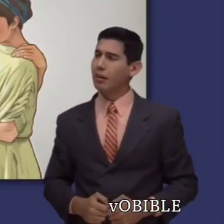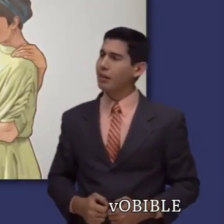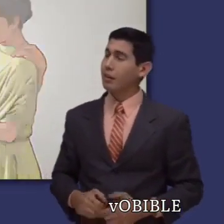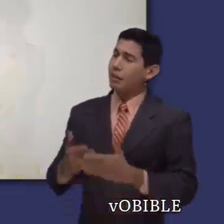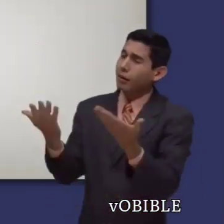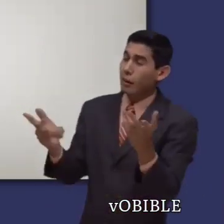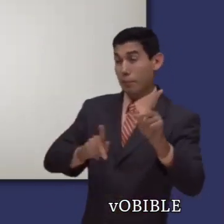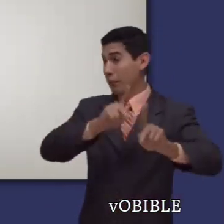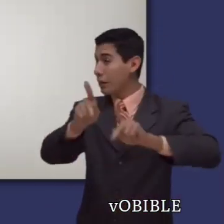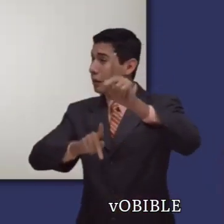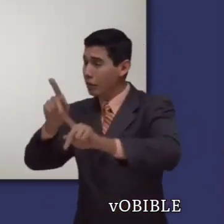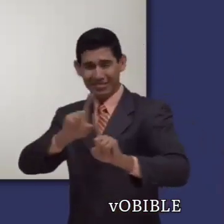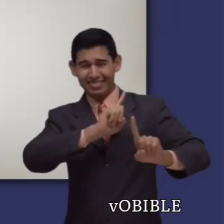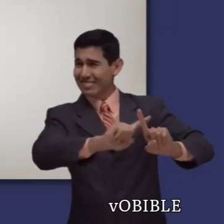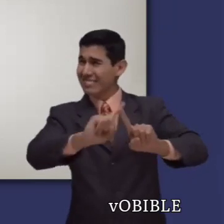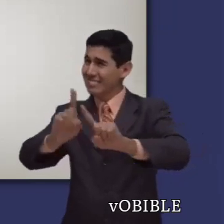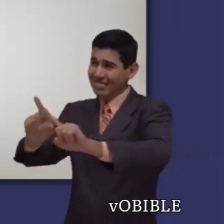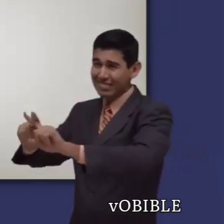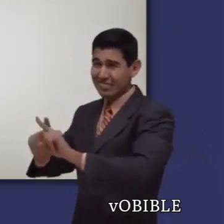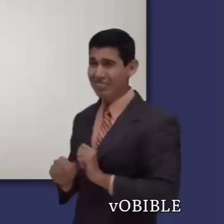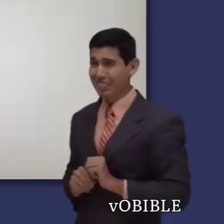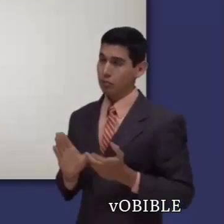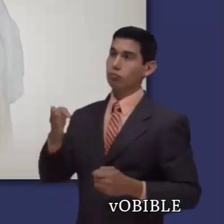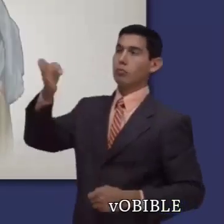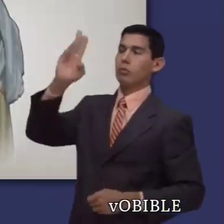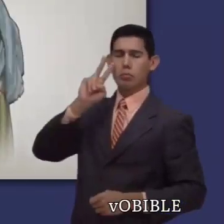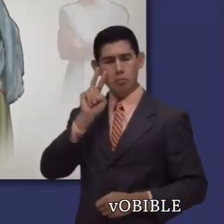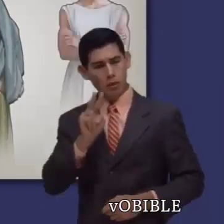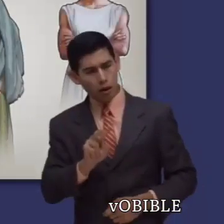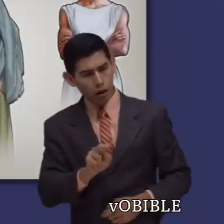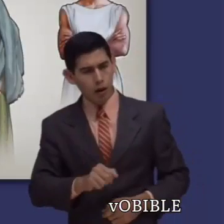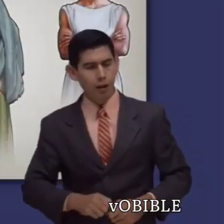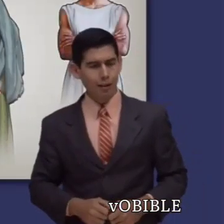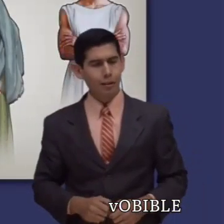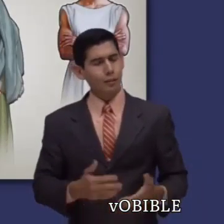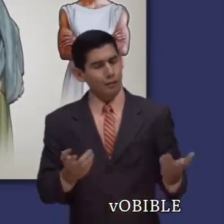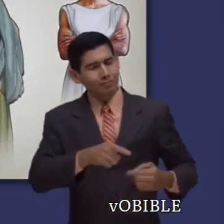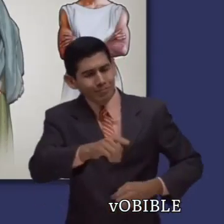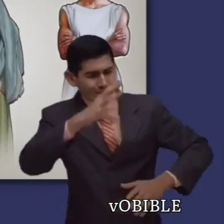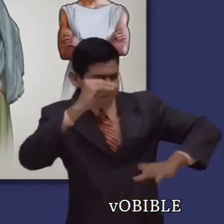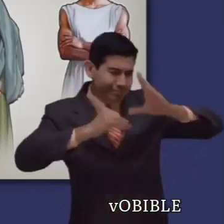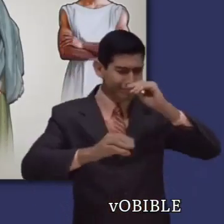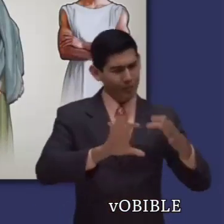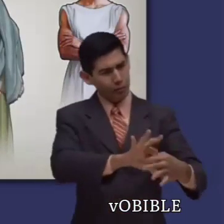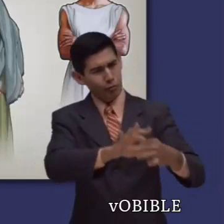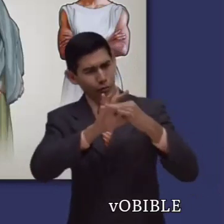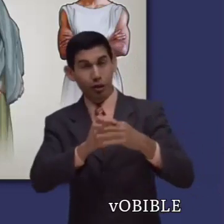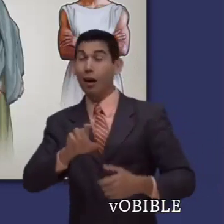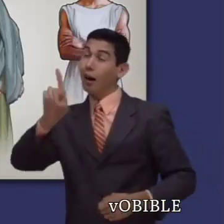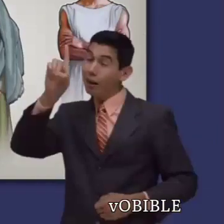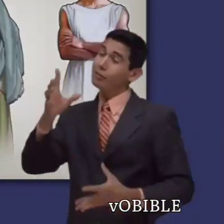en paz. Explica que la voluntad de Dios es que toda clase de personas se salven y lleguen a tener un